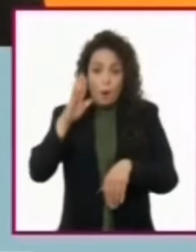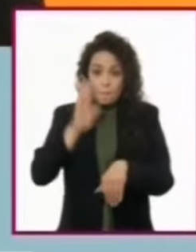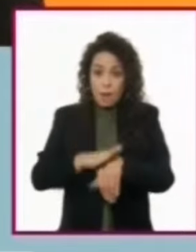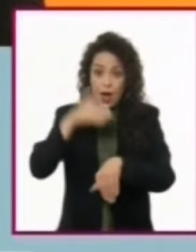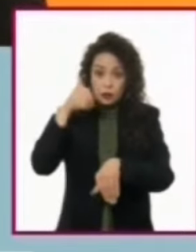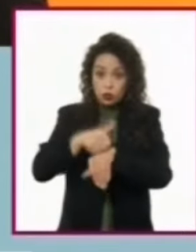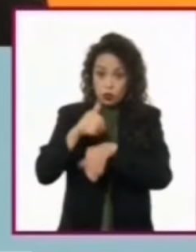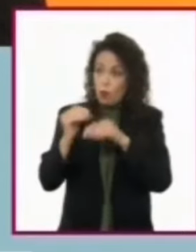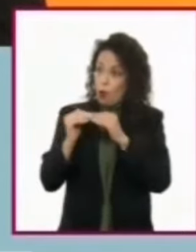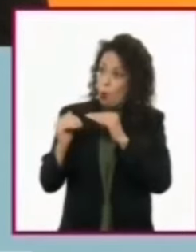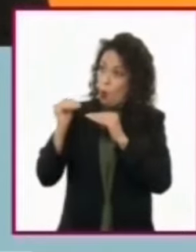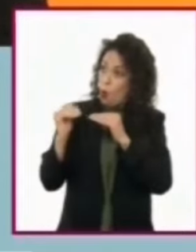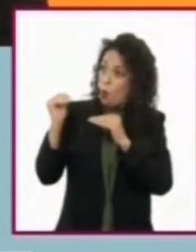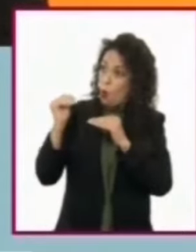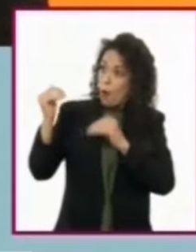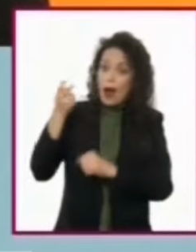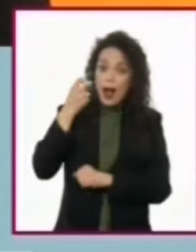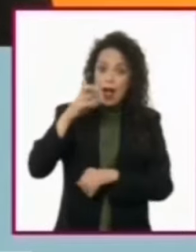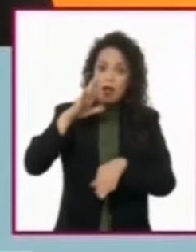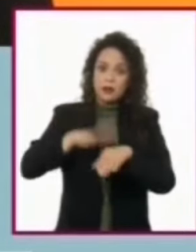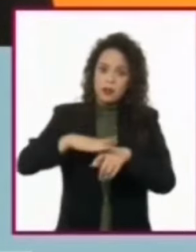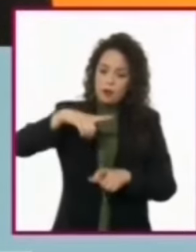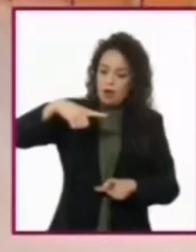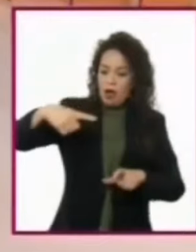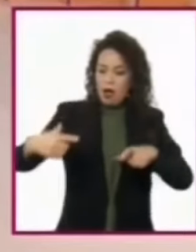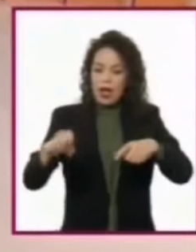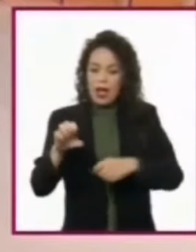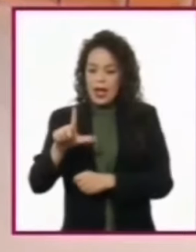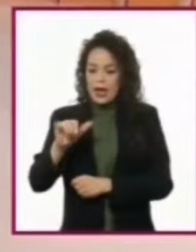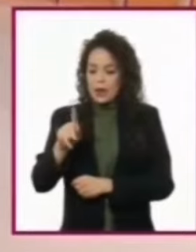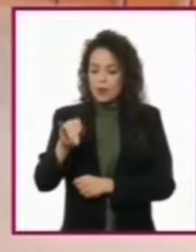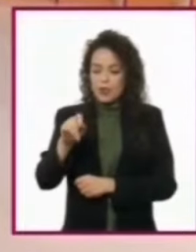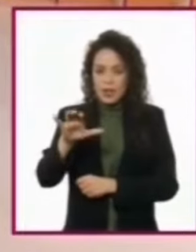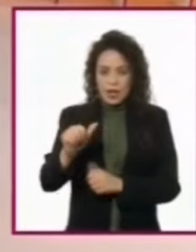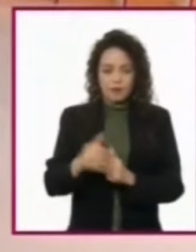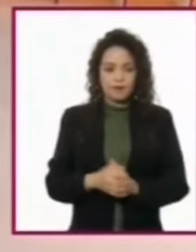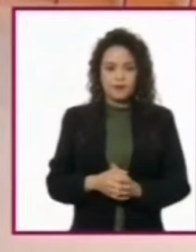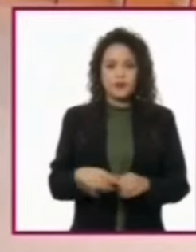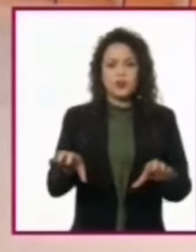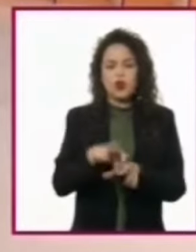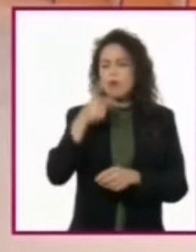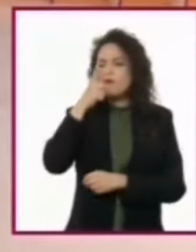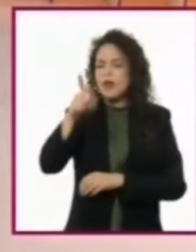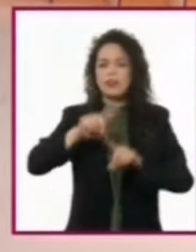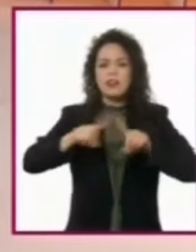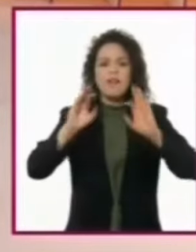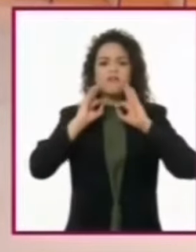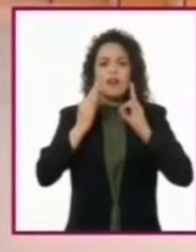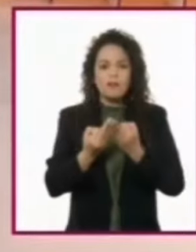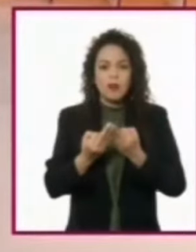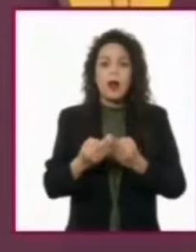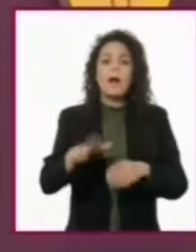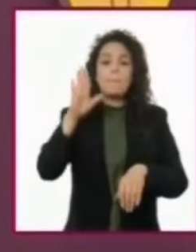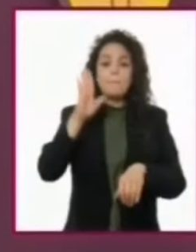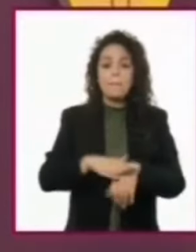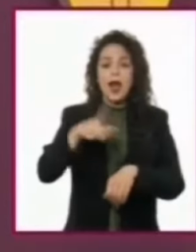la galaxia sería más elíptica. Dicho de otra forma, será más larga que